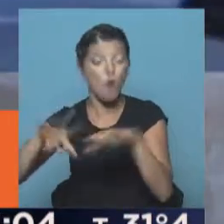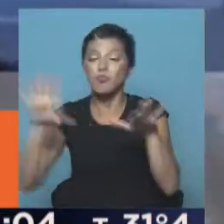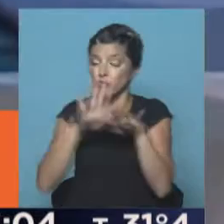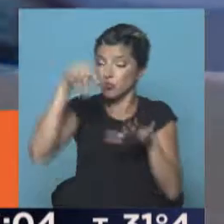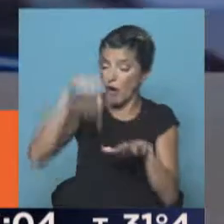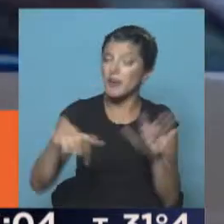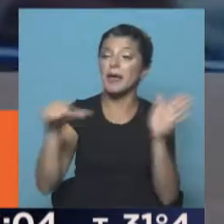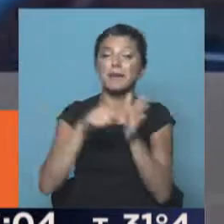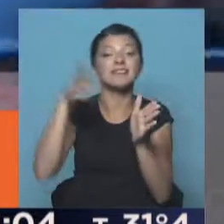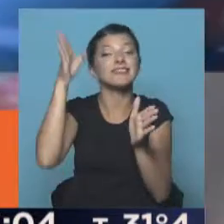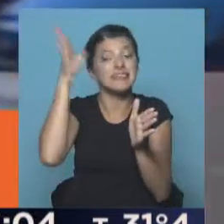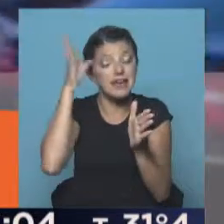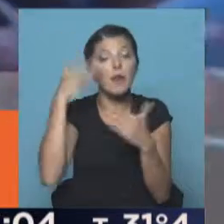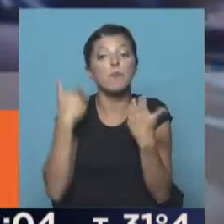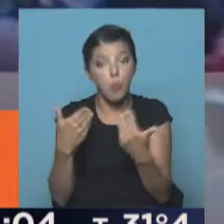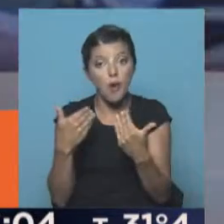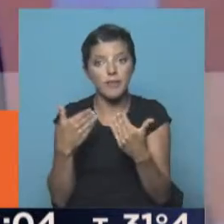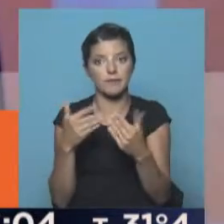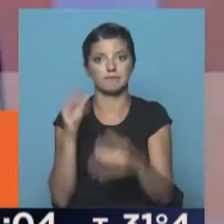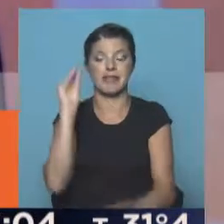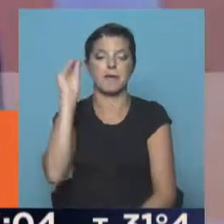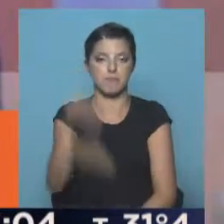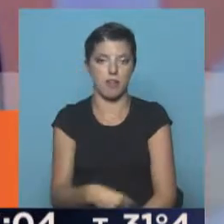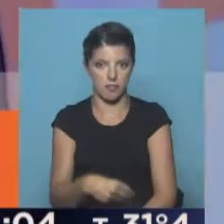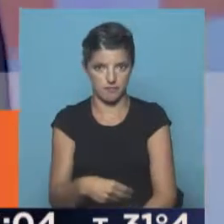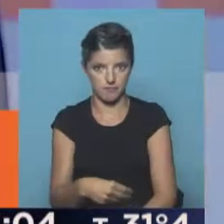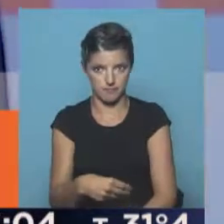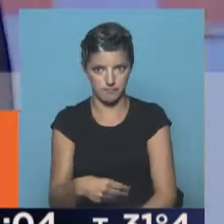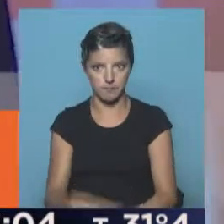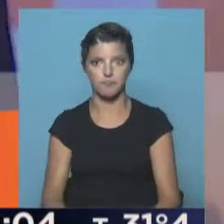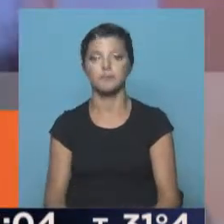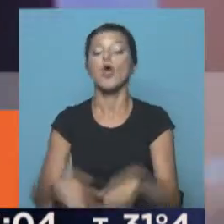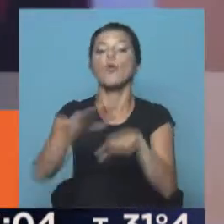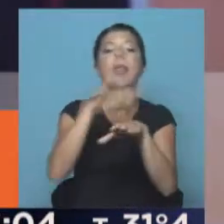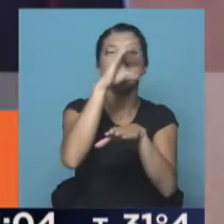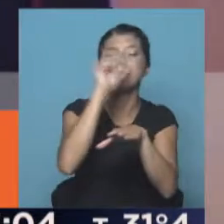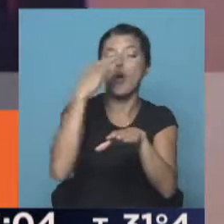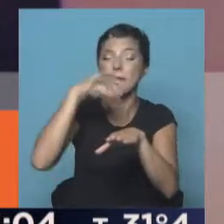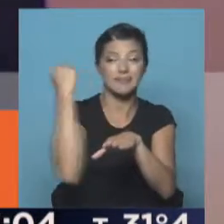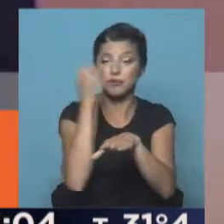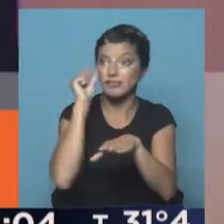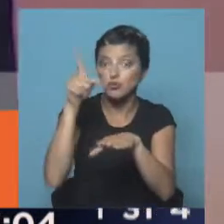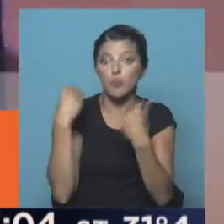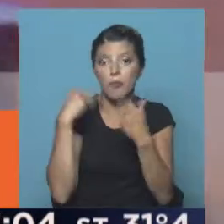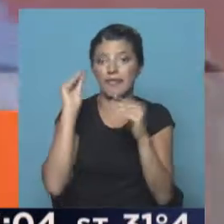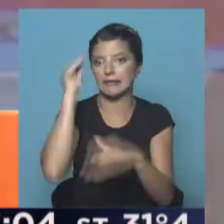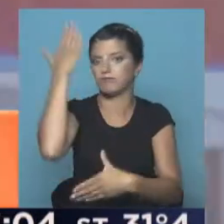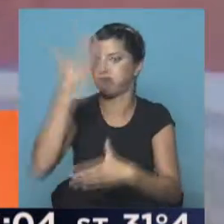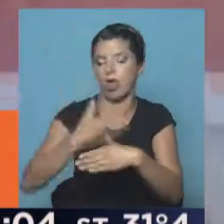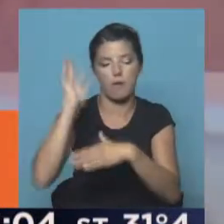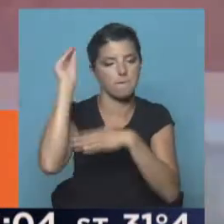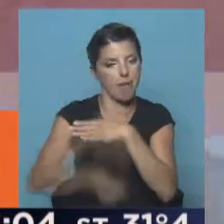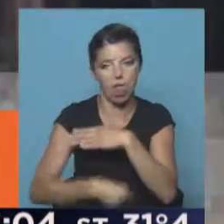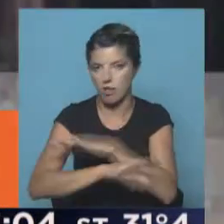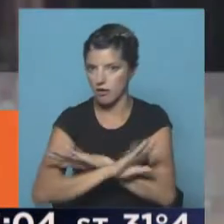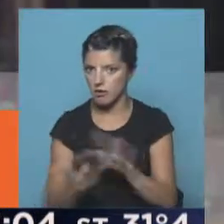la posibilidad de que vaya a la quiebra el Monte dei Paschi de Siena, que es uno de los bancos más importantes, una quiebra